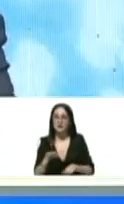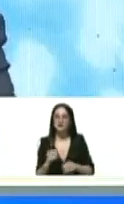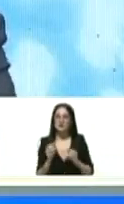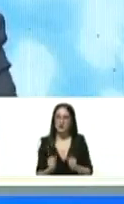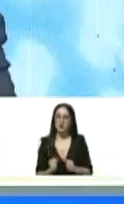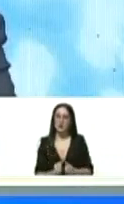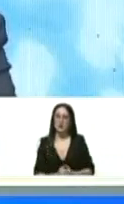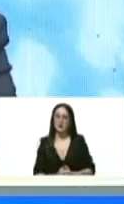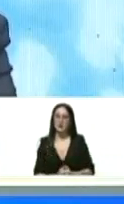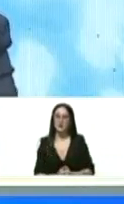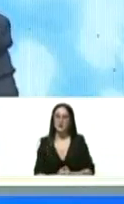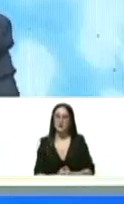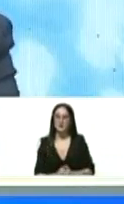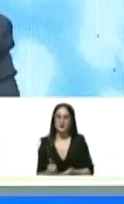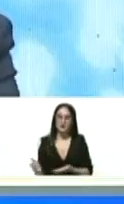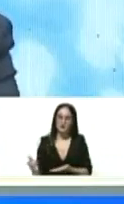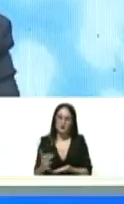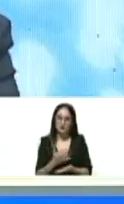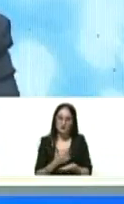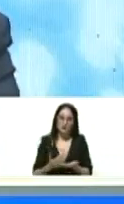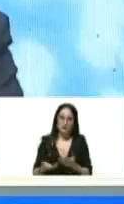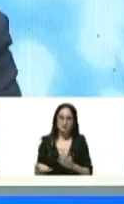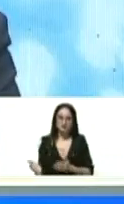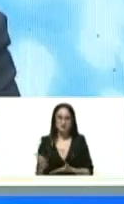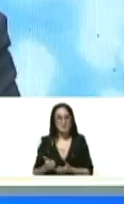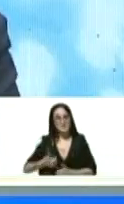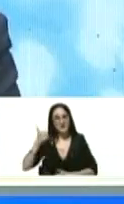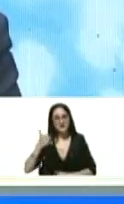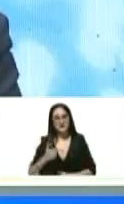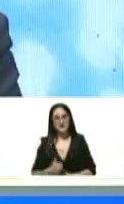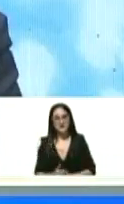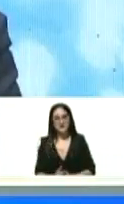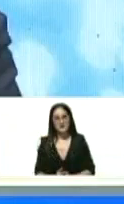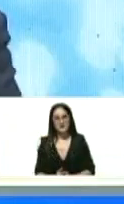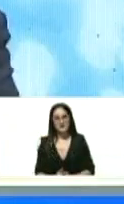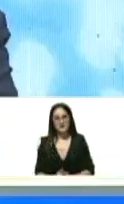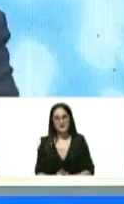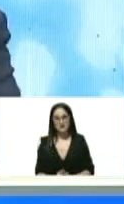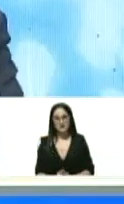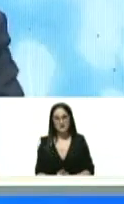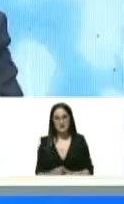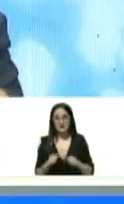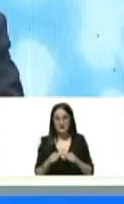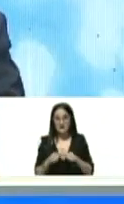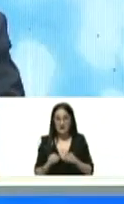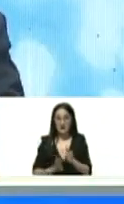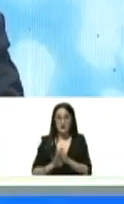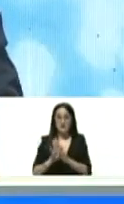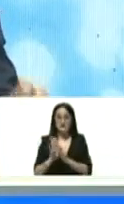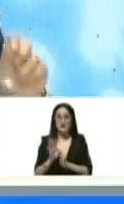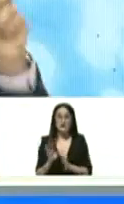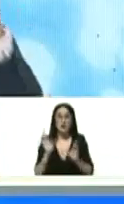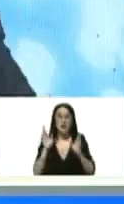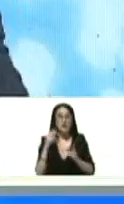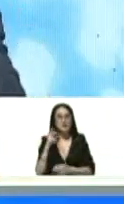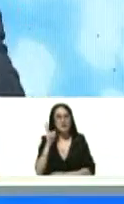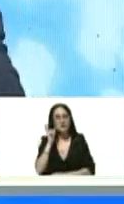pasando. Elevar la recaudación y parir recursos para seguir avanzando. Yo quisiera escuchar la opinión